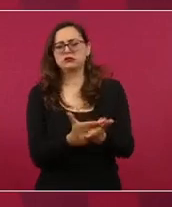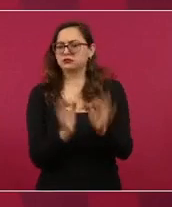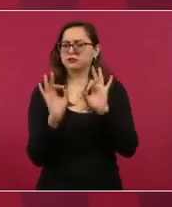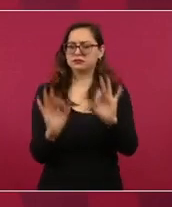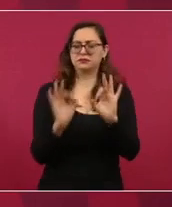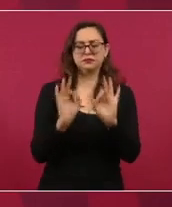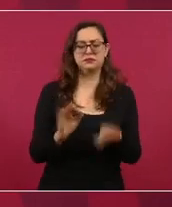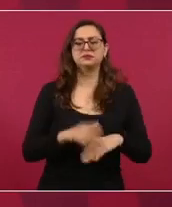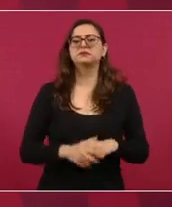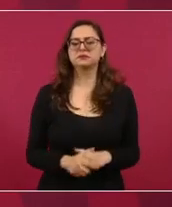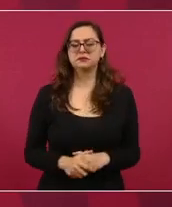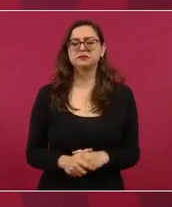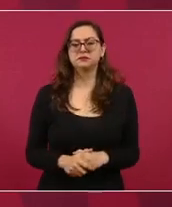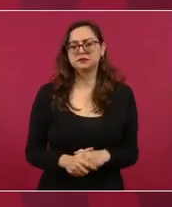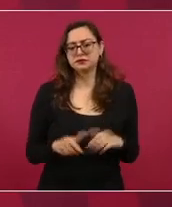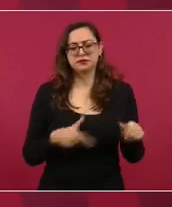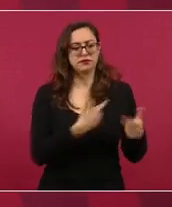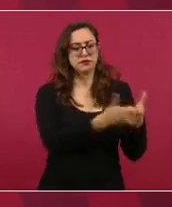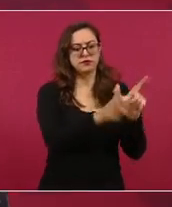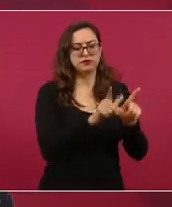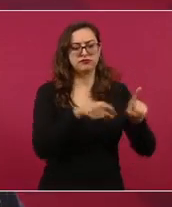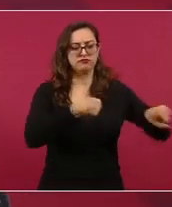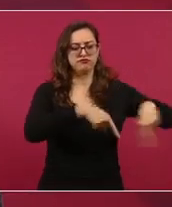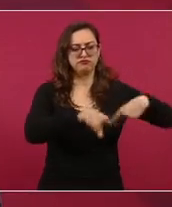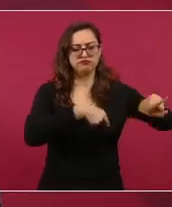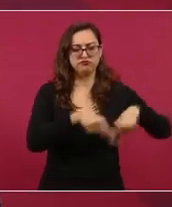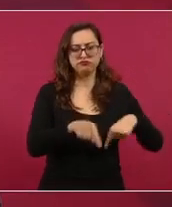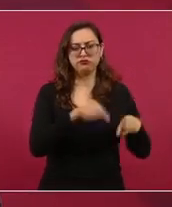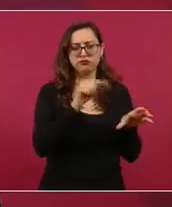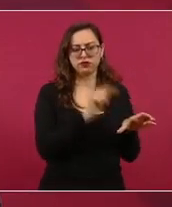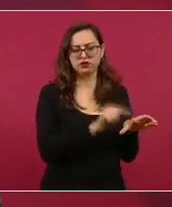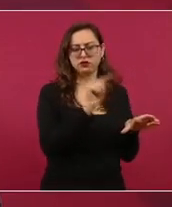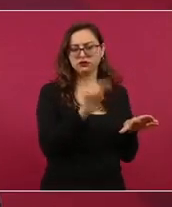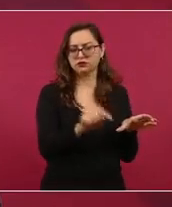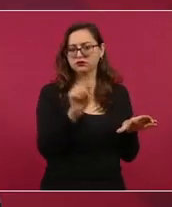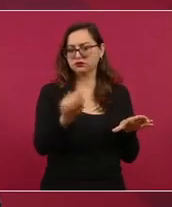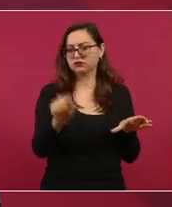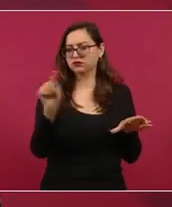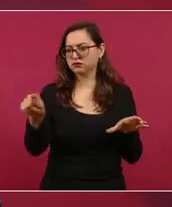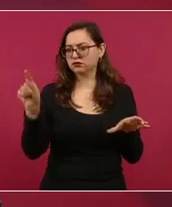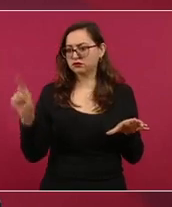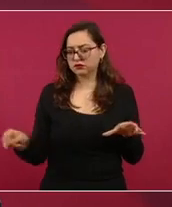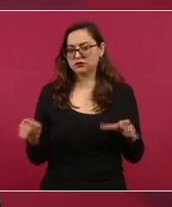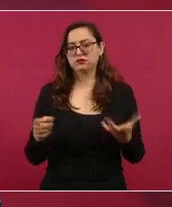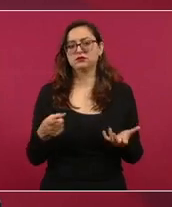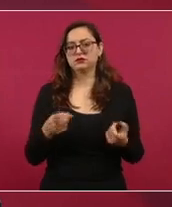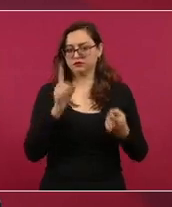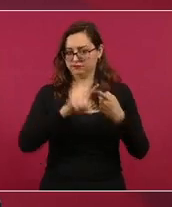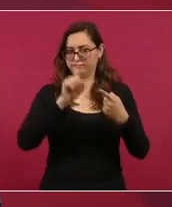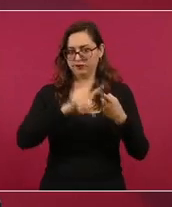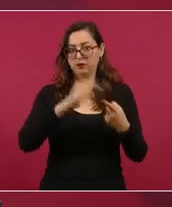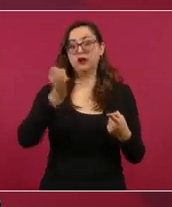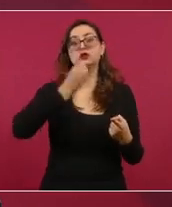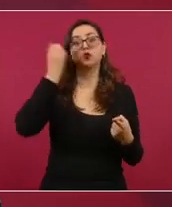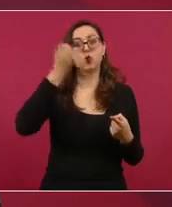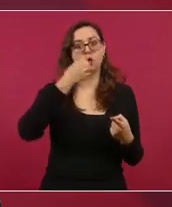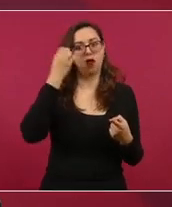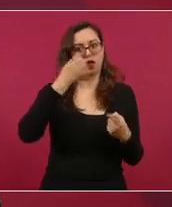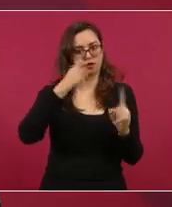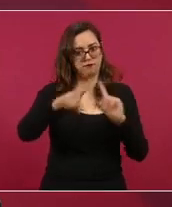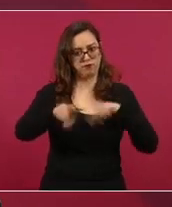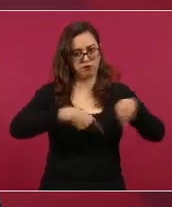todos los clubes de fútbol tengan sus escuelas. Por ejemplo,